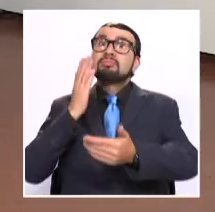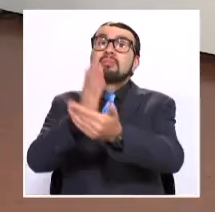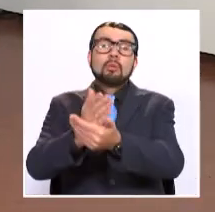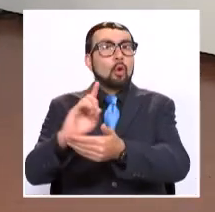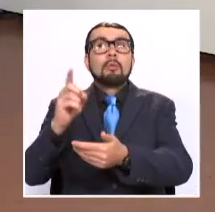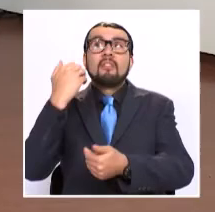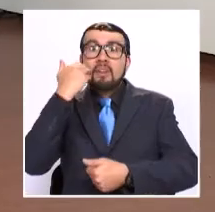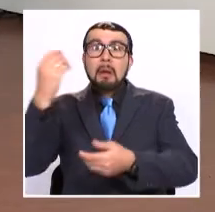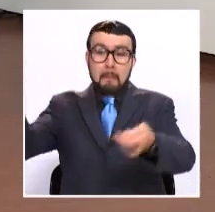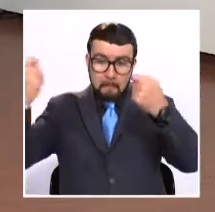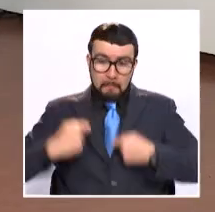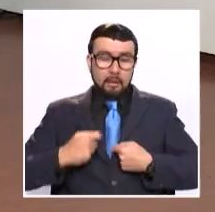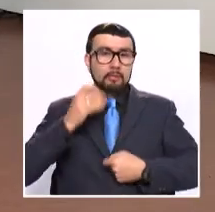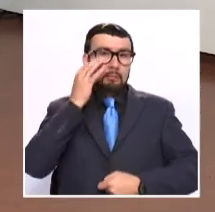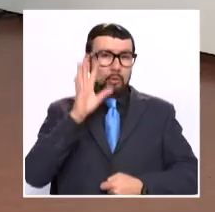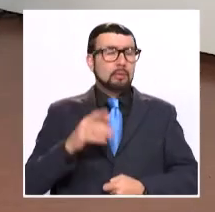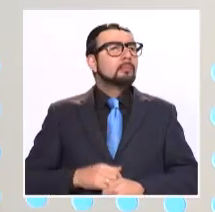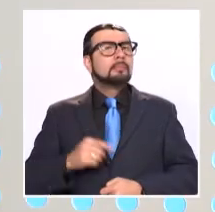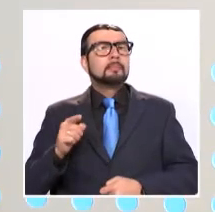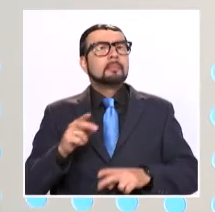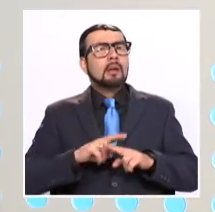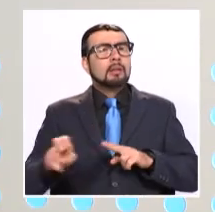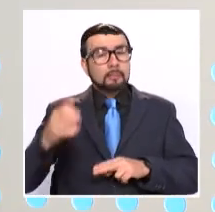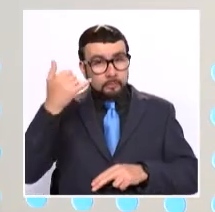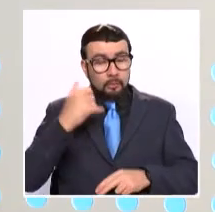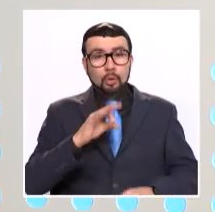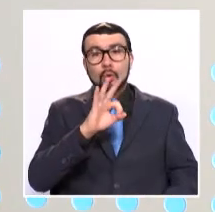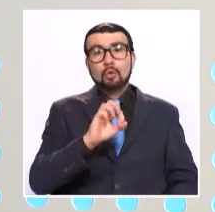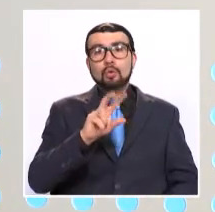lado. Correcto. Tengan este teléfono en Manizales,